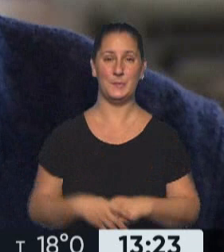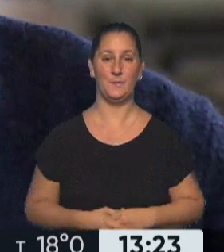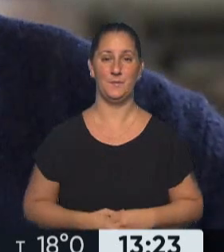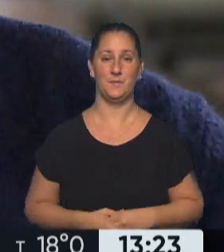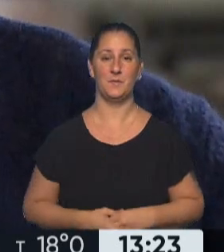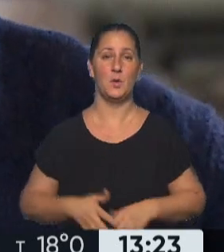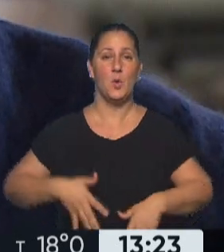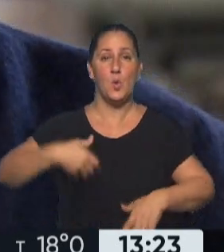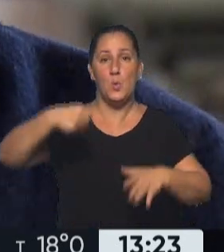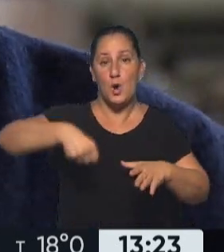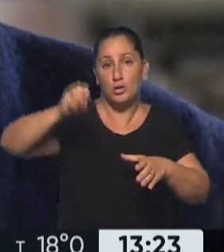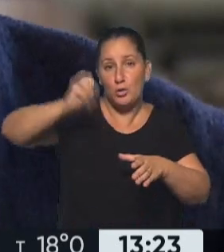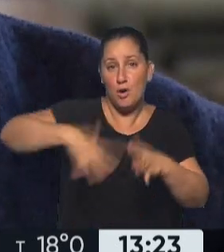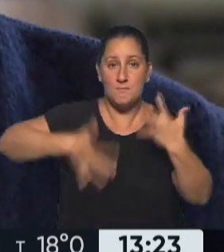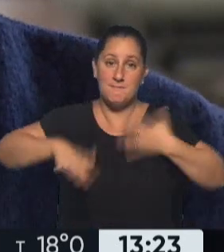me preparé un bolso,